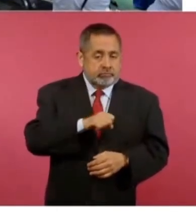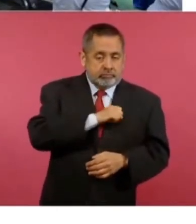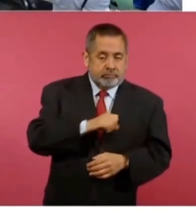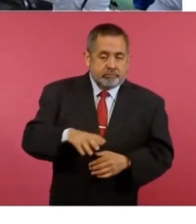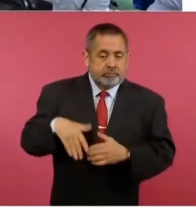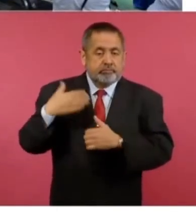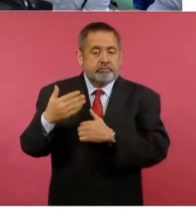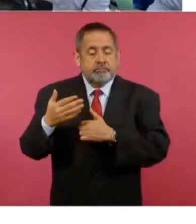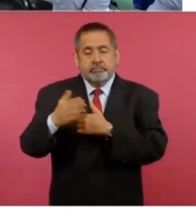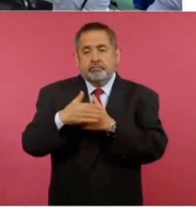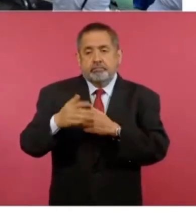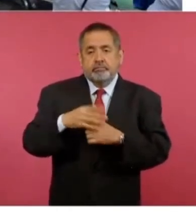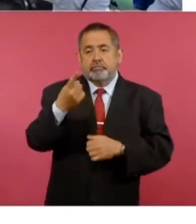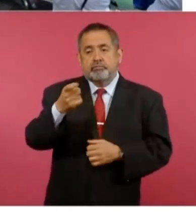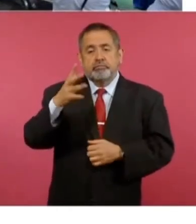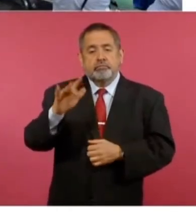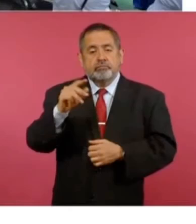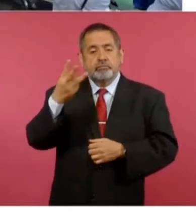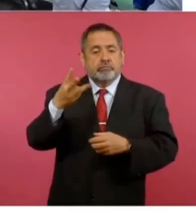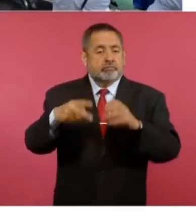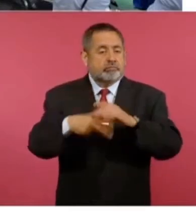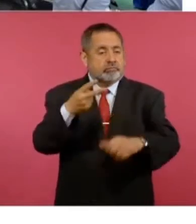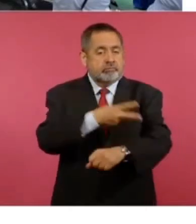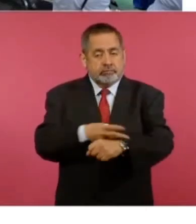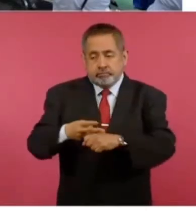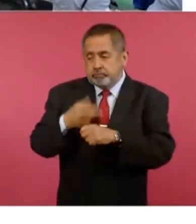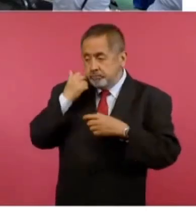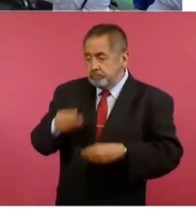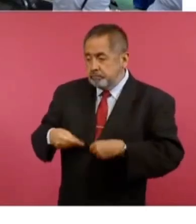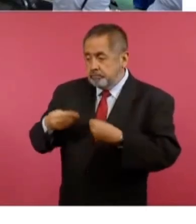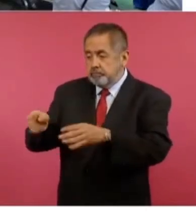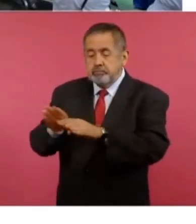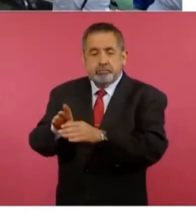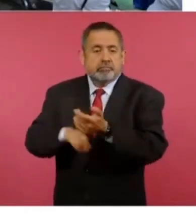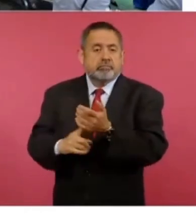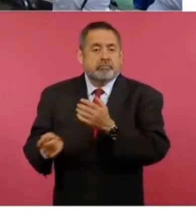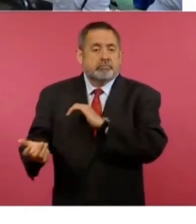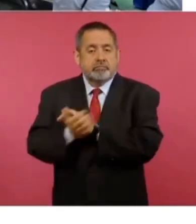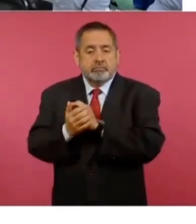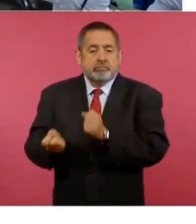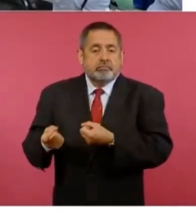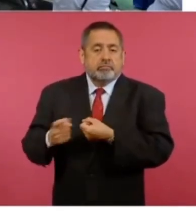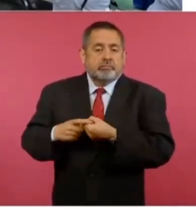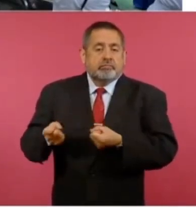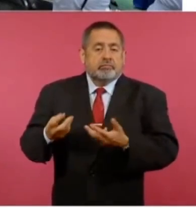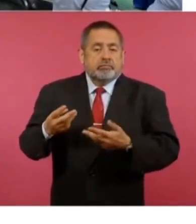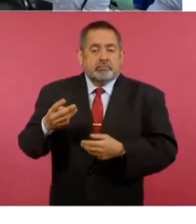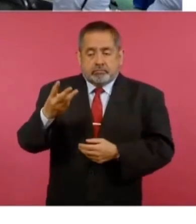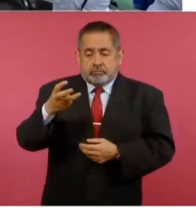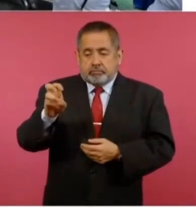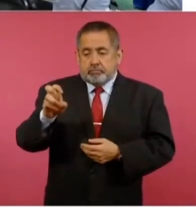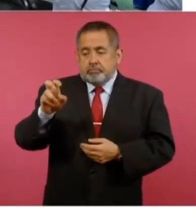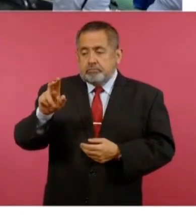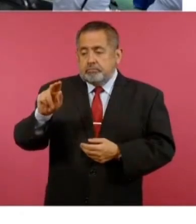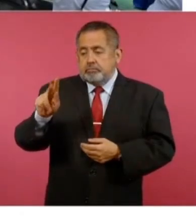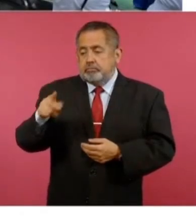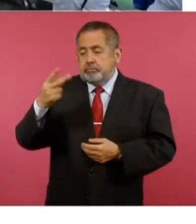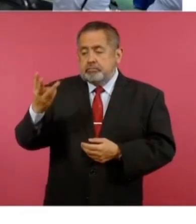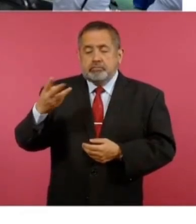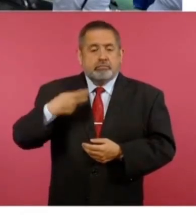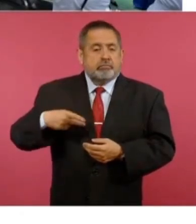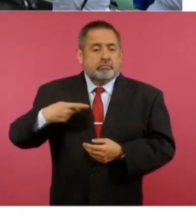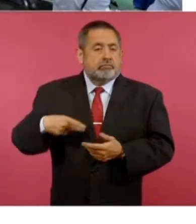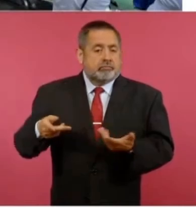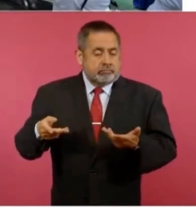las 153 vacantes de médicas y médicos generales hay un registro de 383 personas, y en el